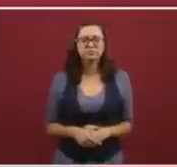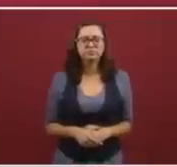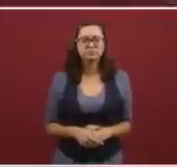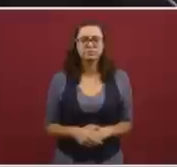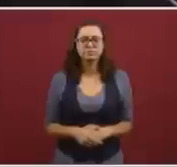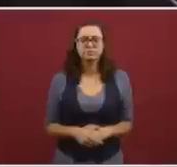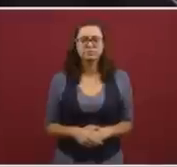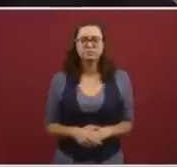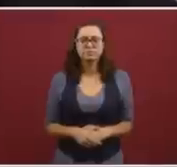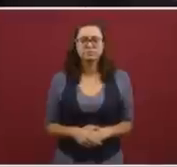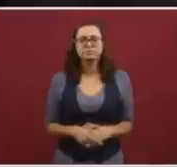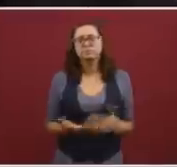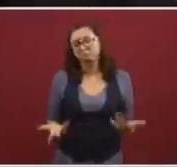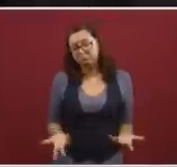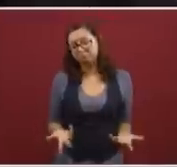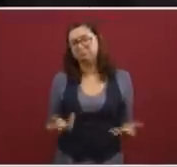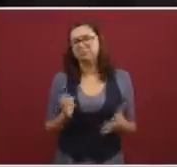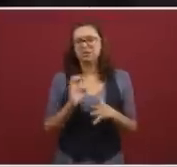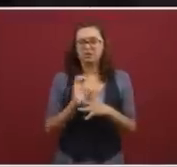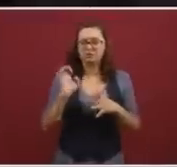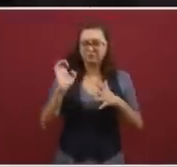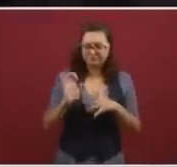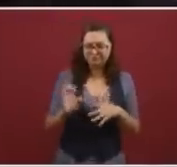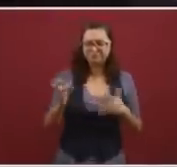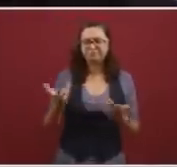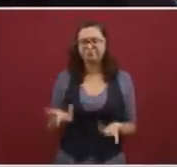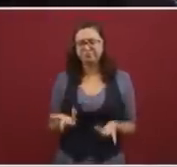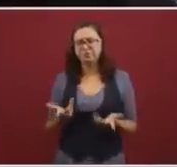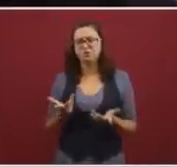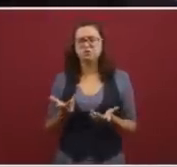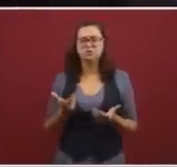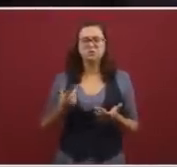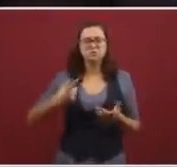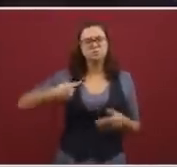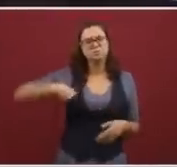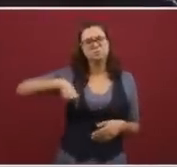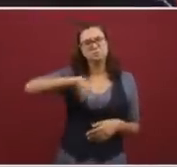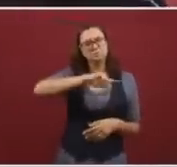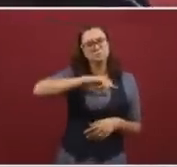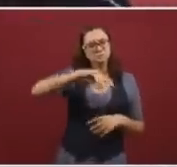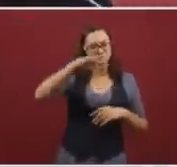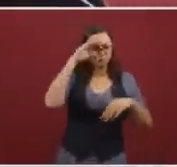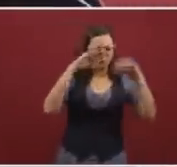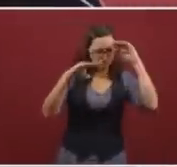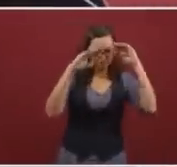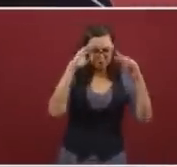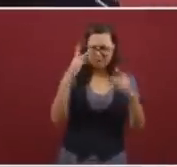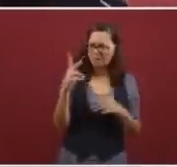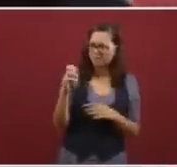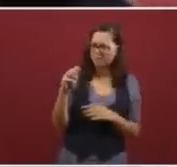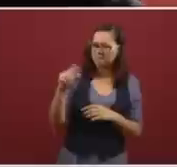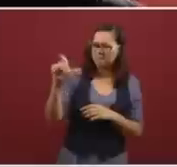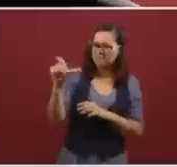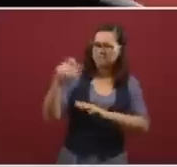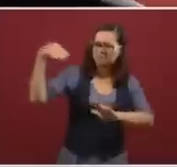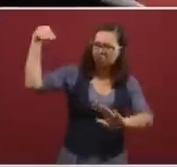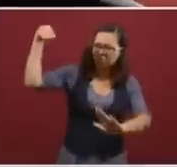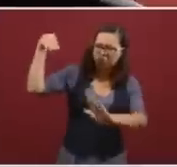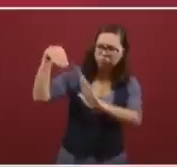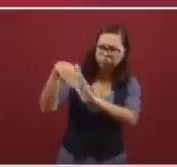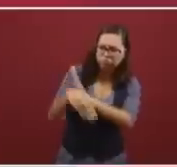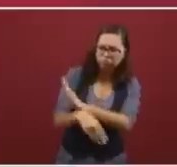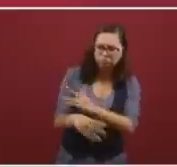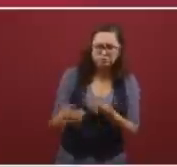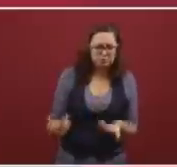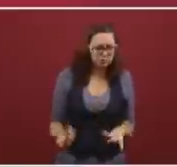especial un plan una intervención para detener la caída en la